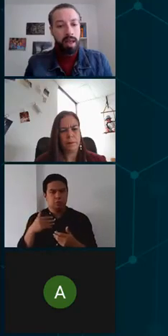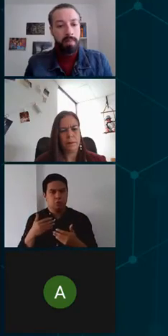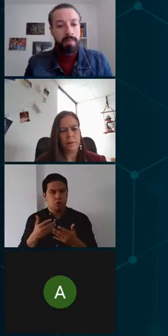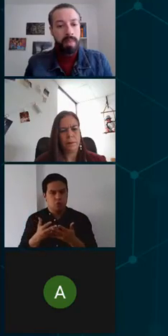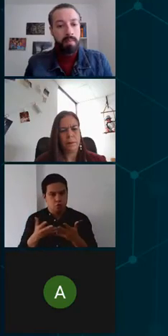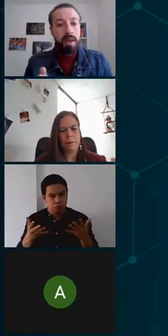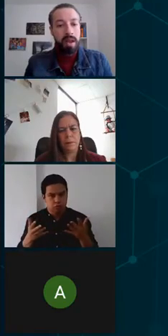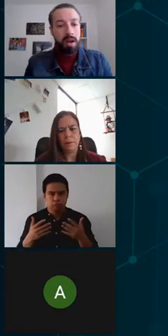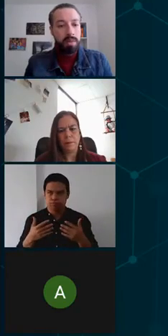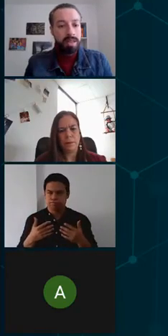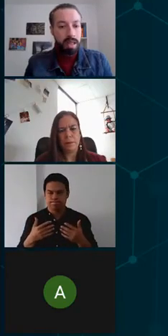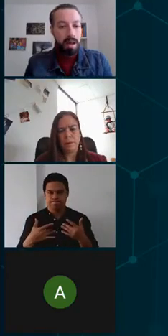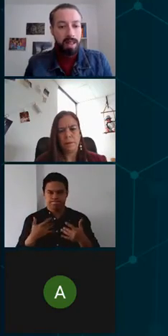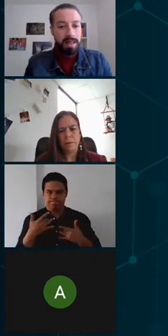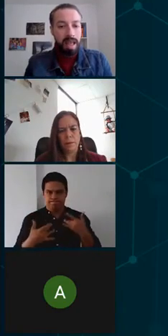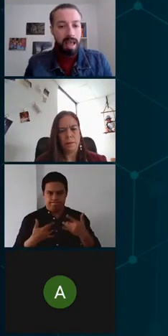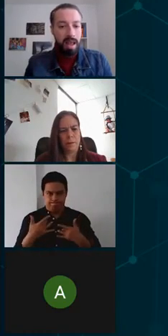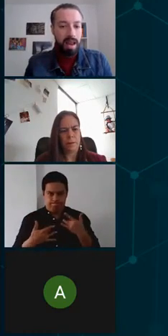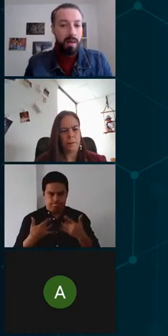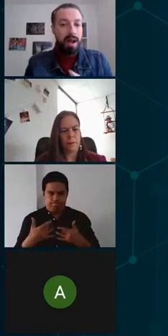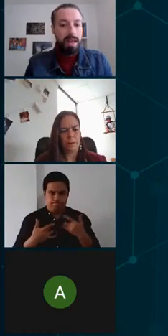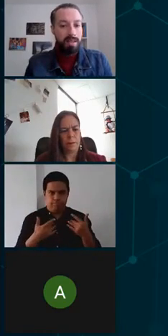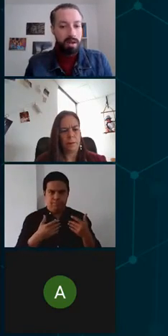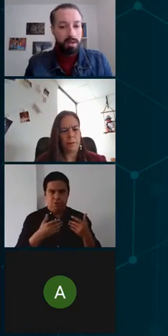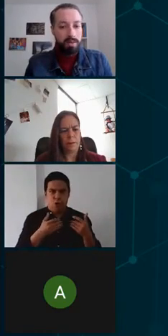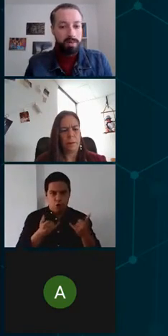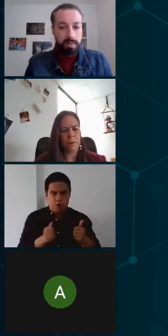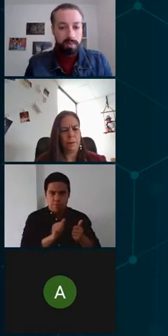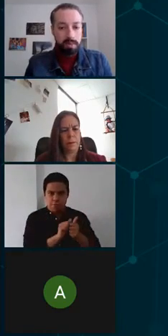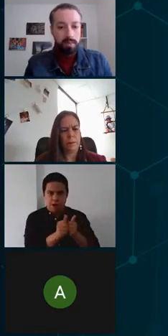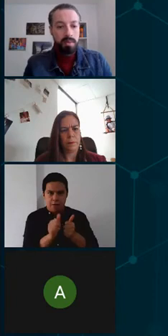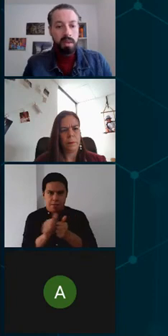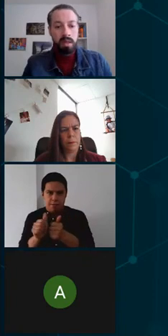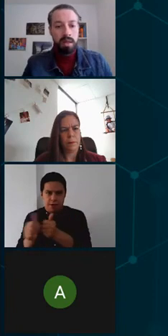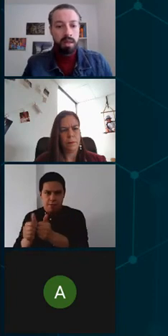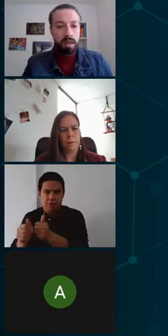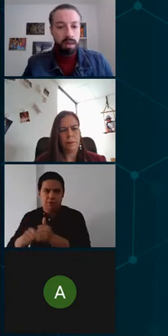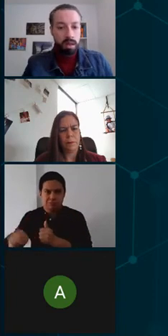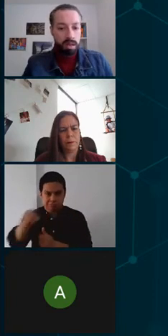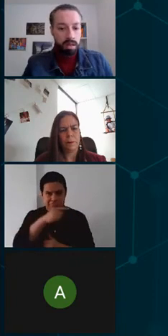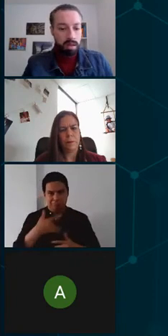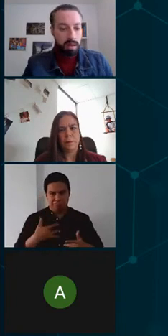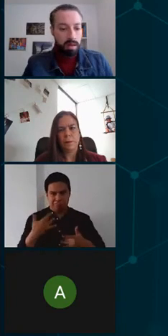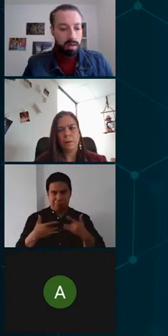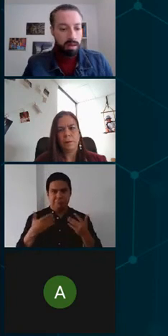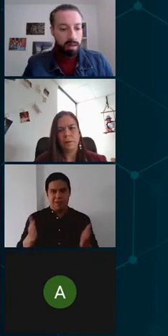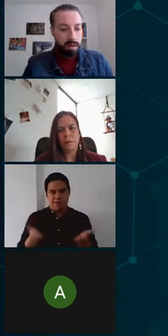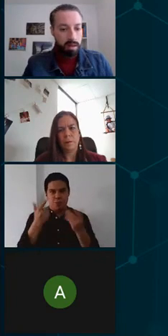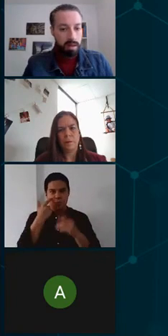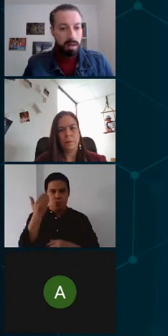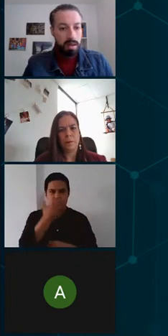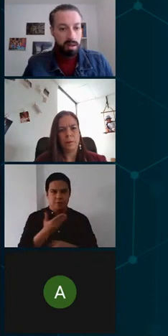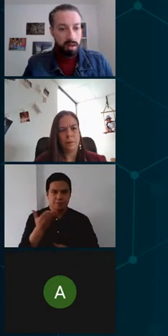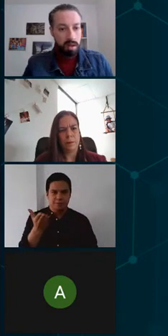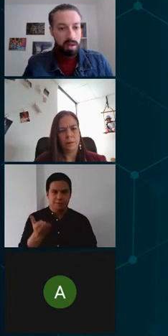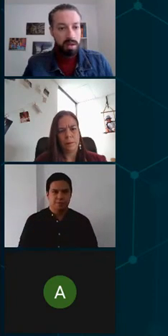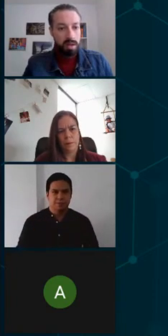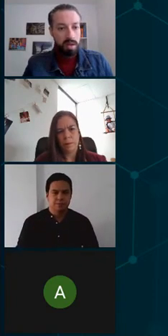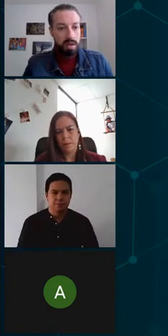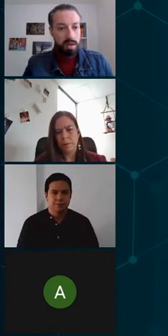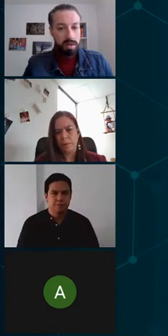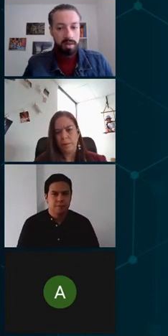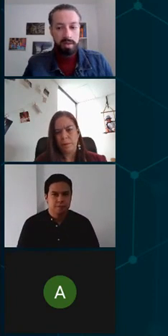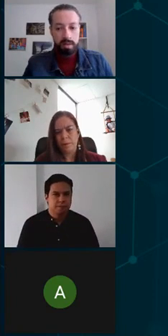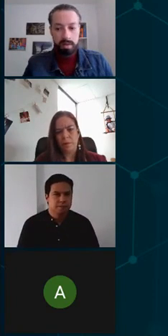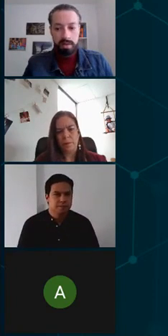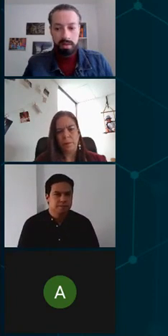puedan vivir como ese tema de la validación. Muy bien, así es. Y conectándolos entonces con